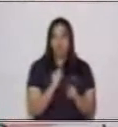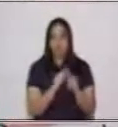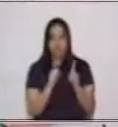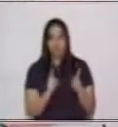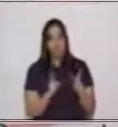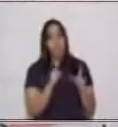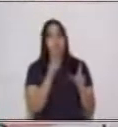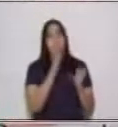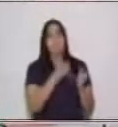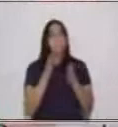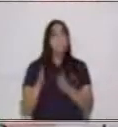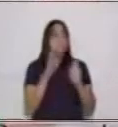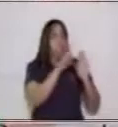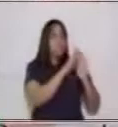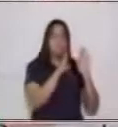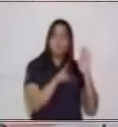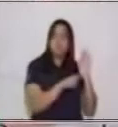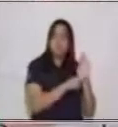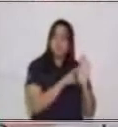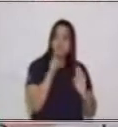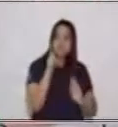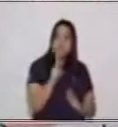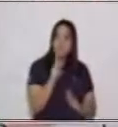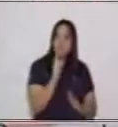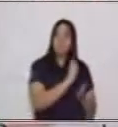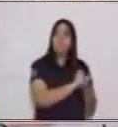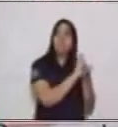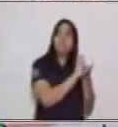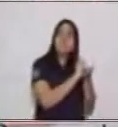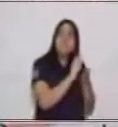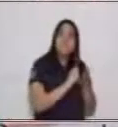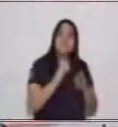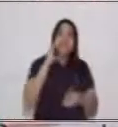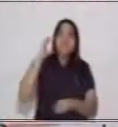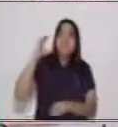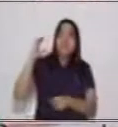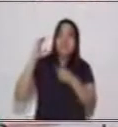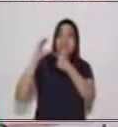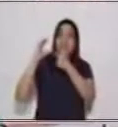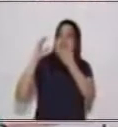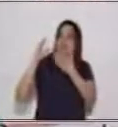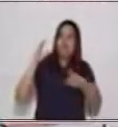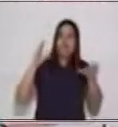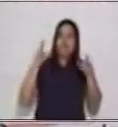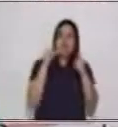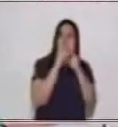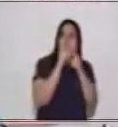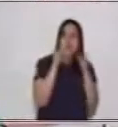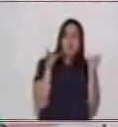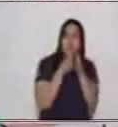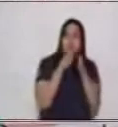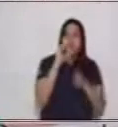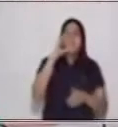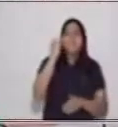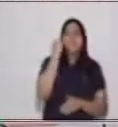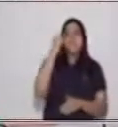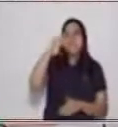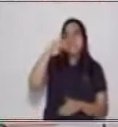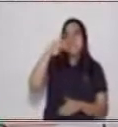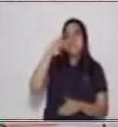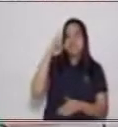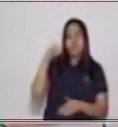regla número 1 para esta letra es que se escriben con C los diminutivos cito, escito,